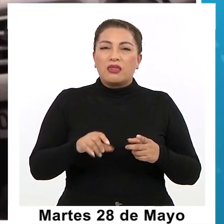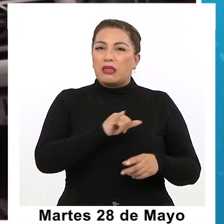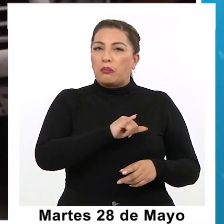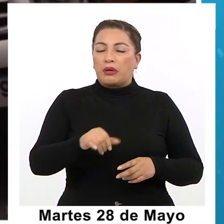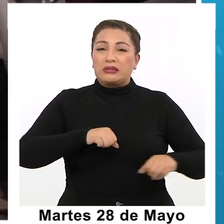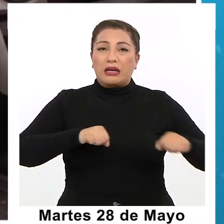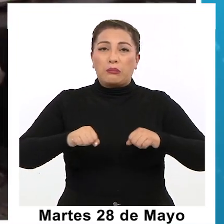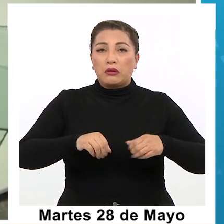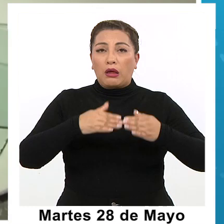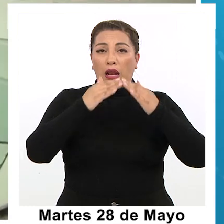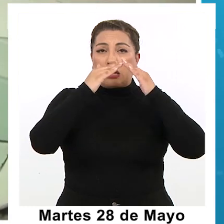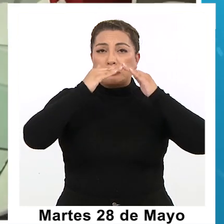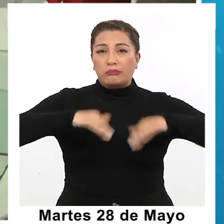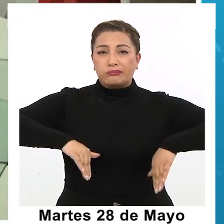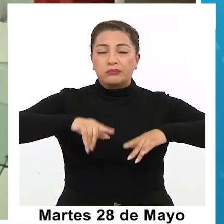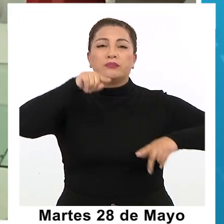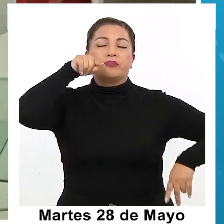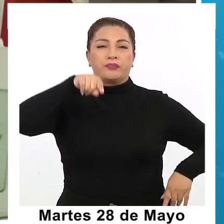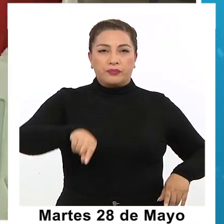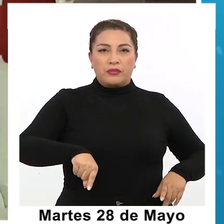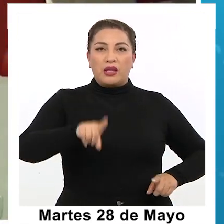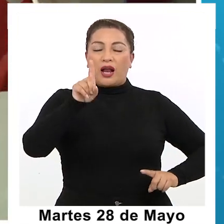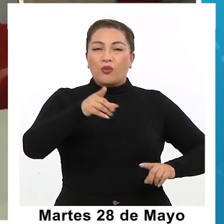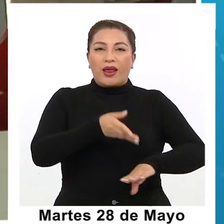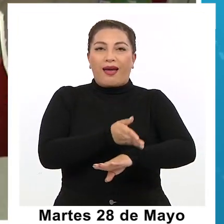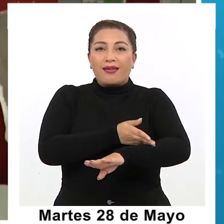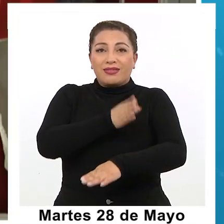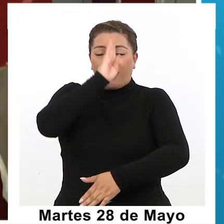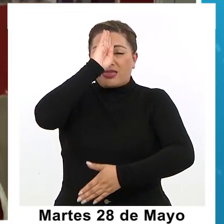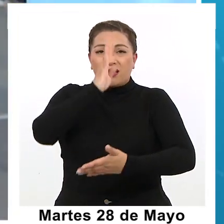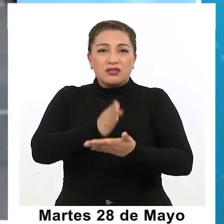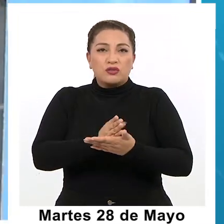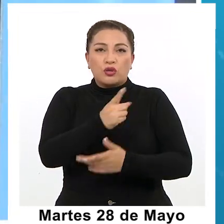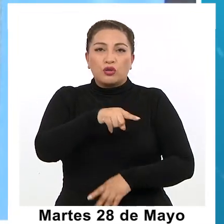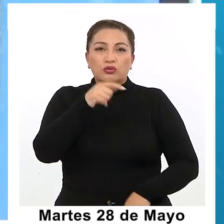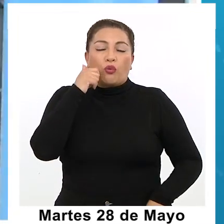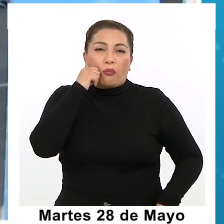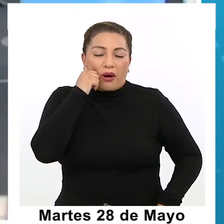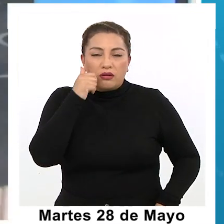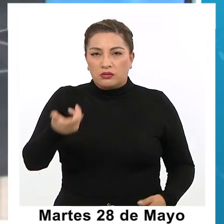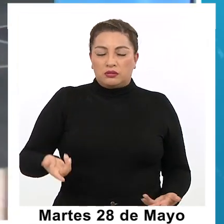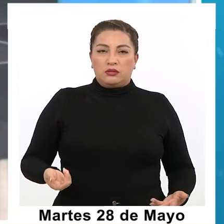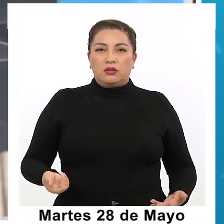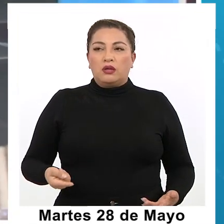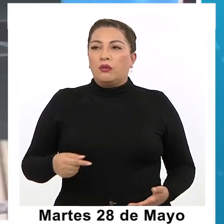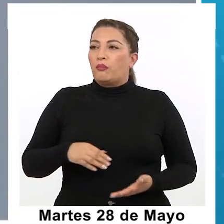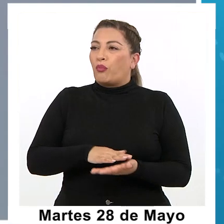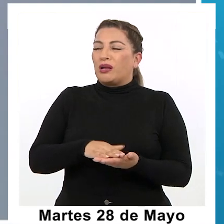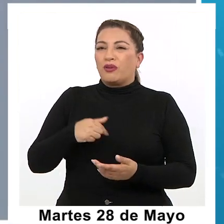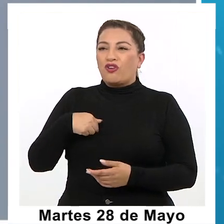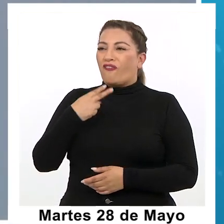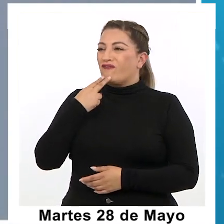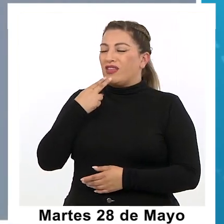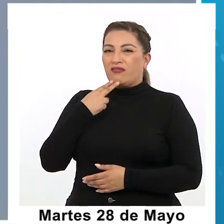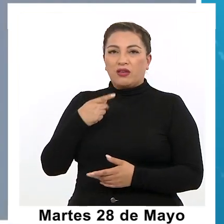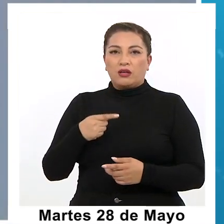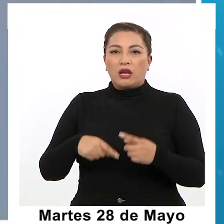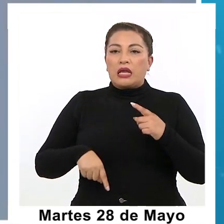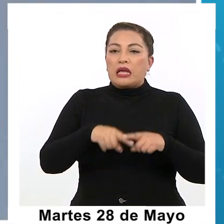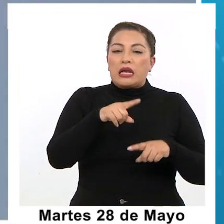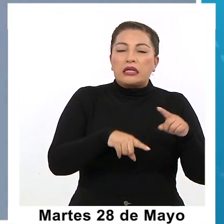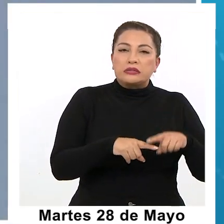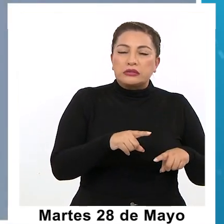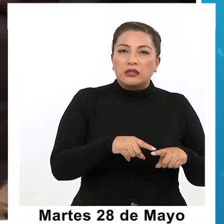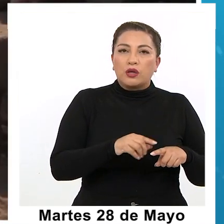desastre depende mucho de las decisiones que tomamos los seres humanos. Por ejemplo, ¿dónde me voy a ubicar? ¿Sobre suelo salino? ¿Sobre